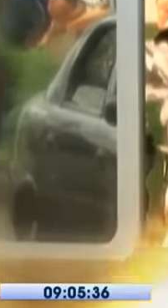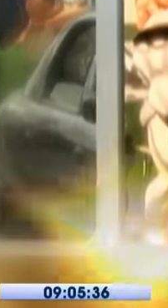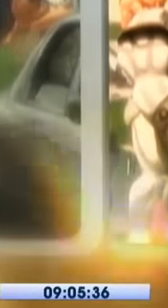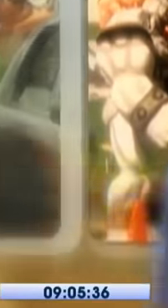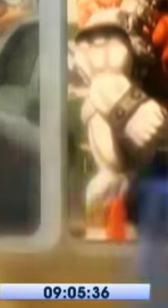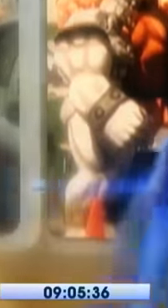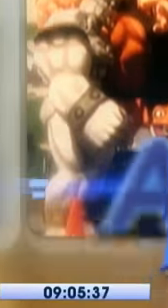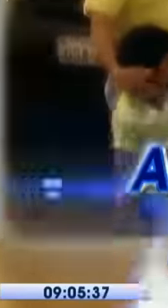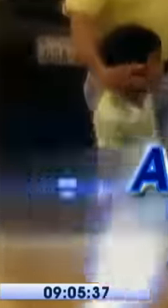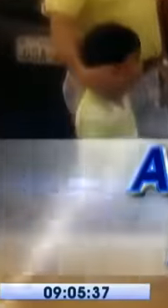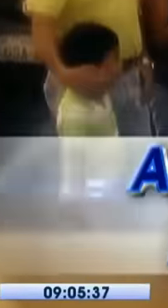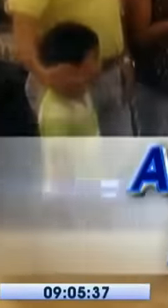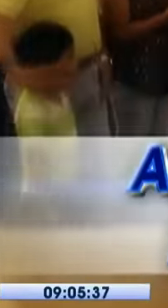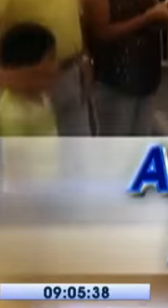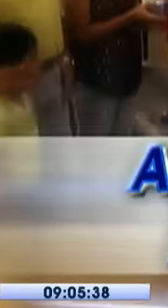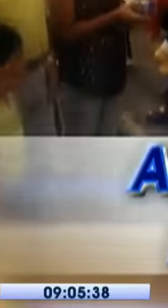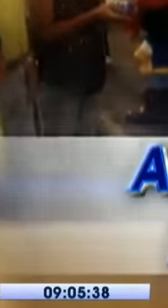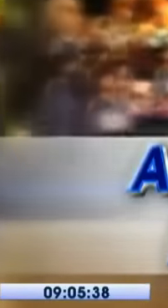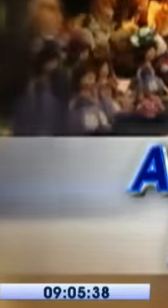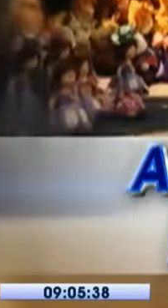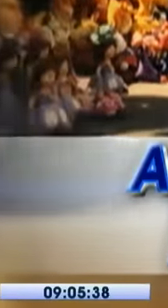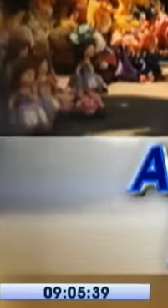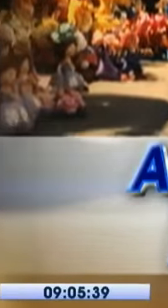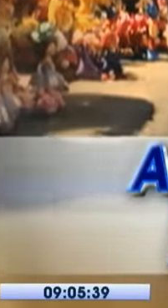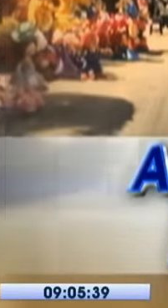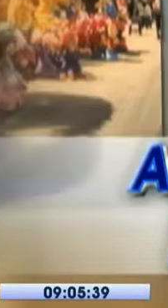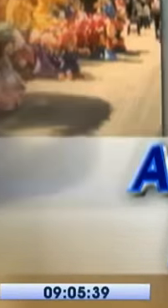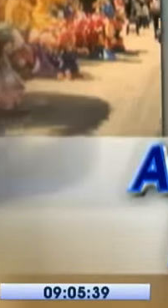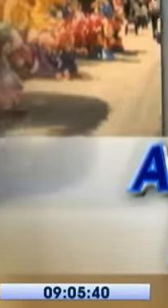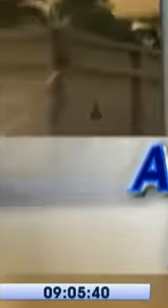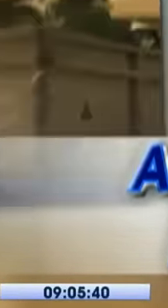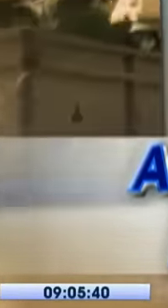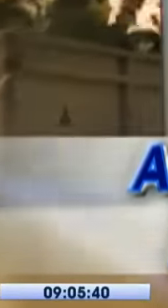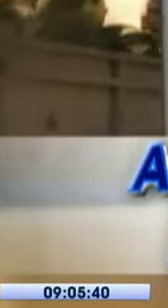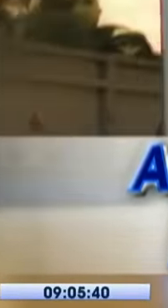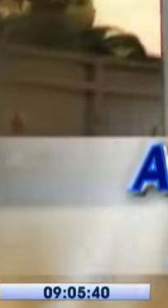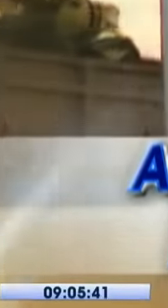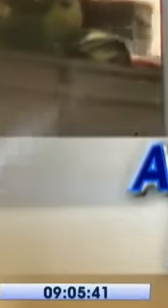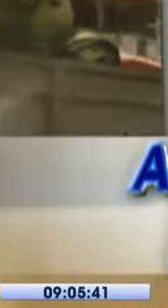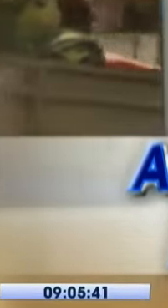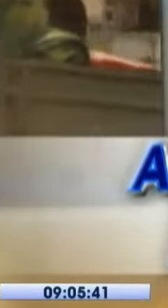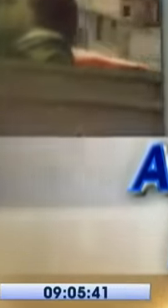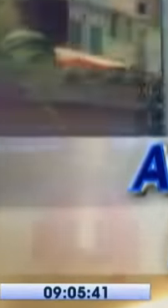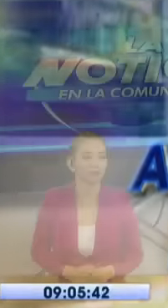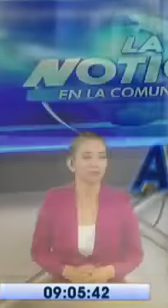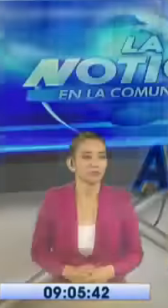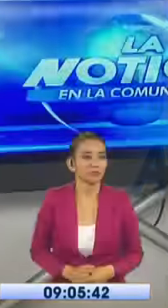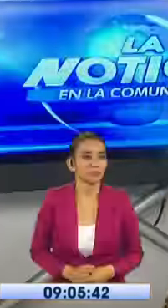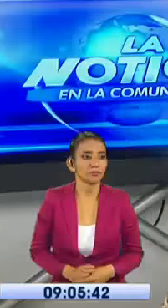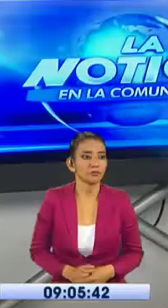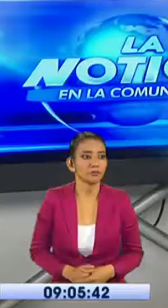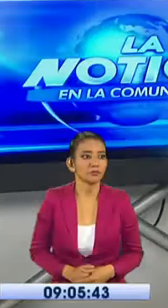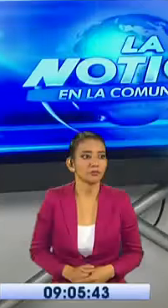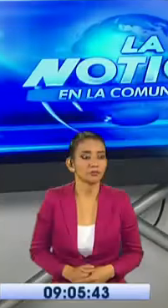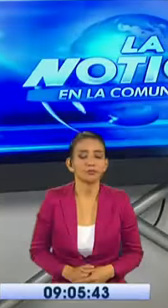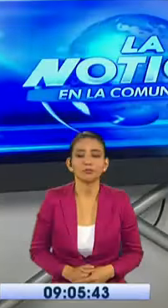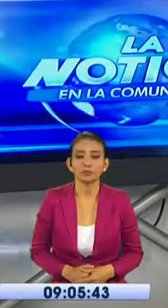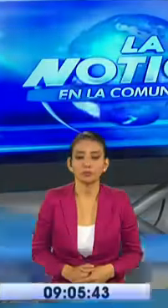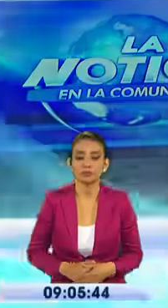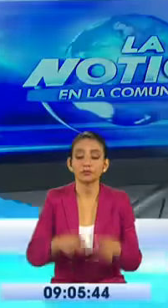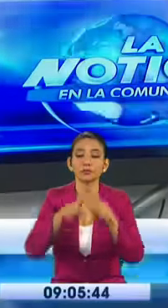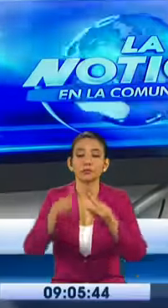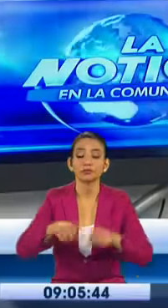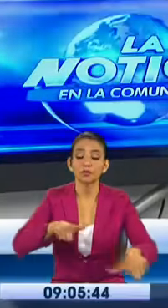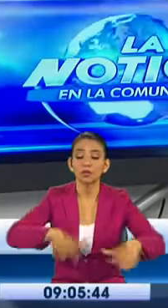año viejo, porque me ha dejado cosas muy buenas. Me dejó una chiva, una burra negra, una... En diferentes sectores de